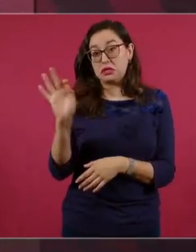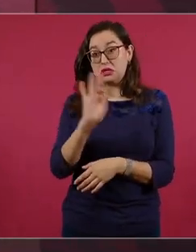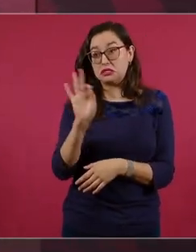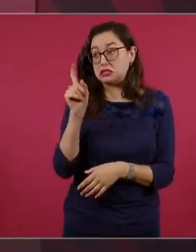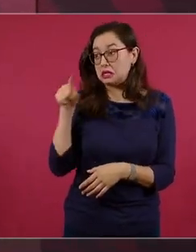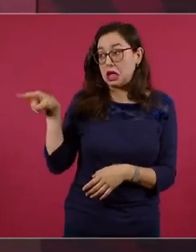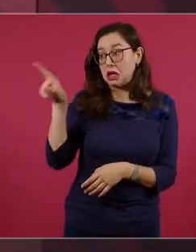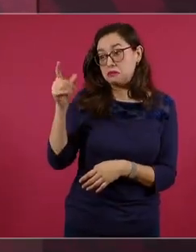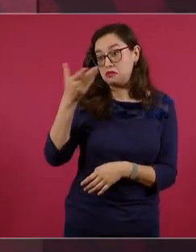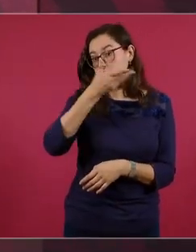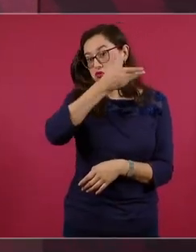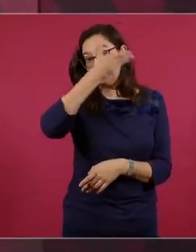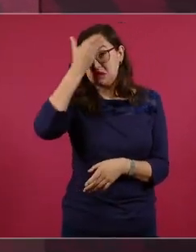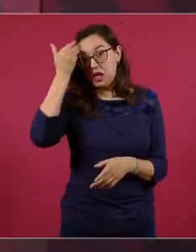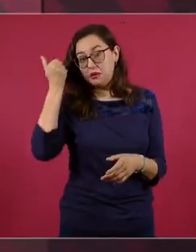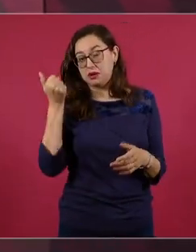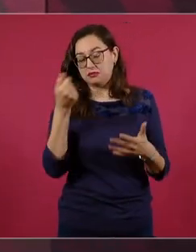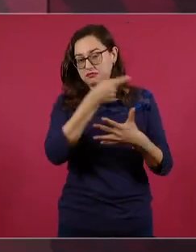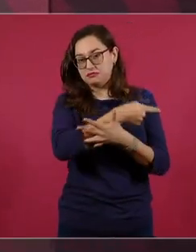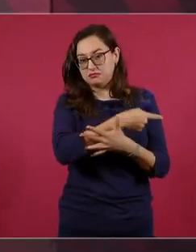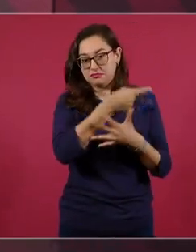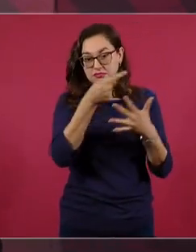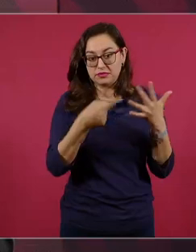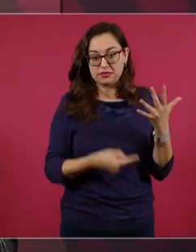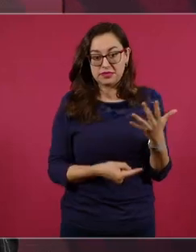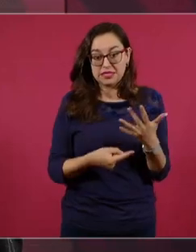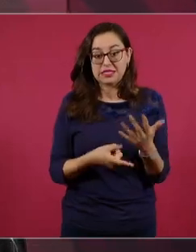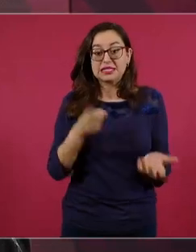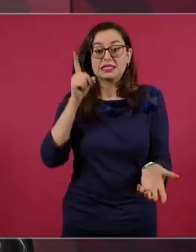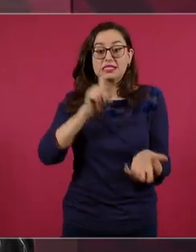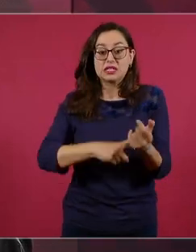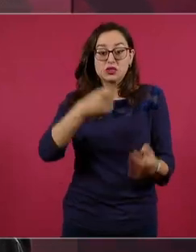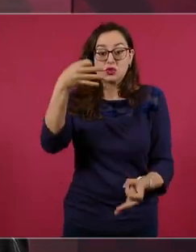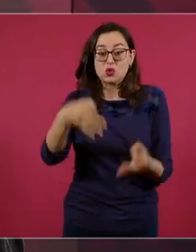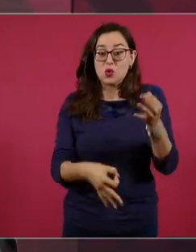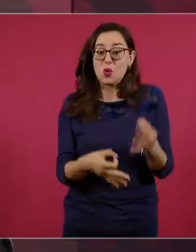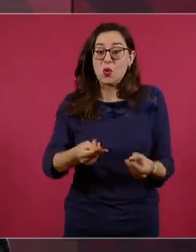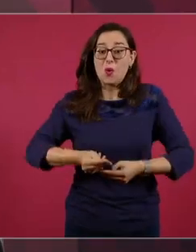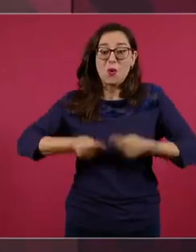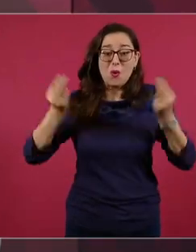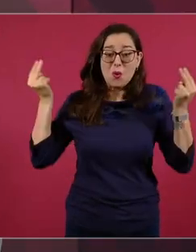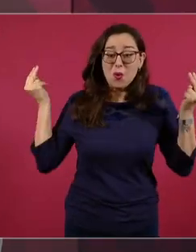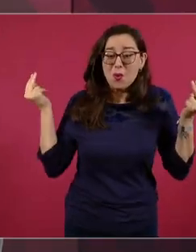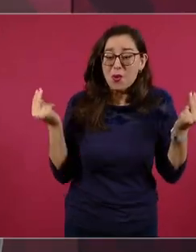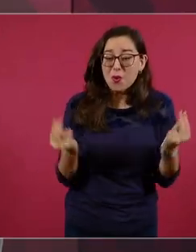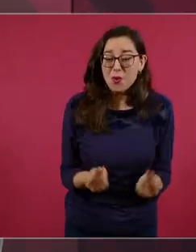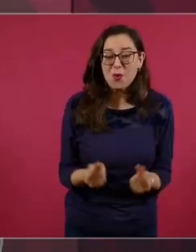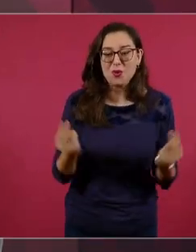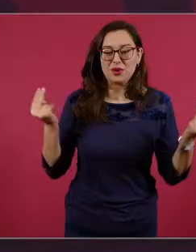a aceptar que urge una reforma en el Poder Judicial,